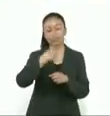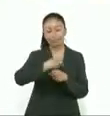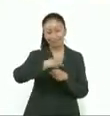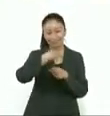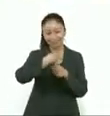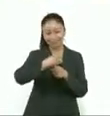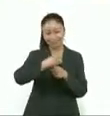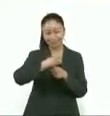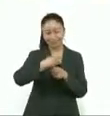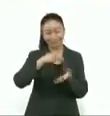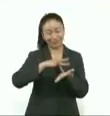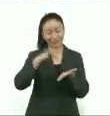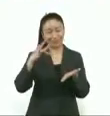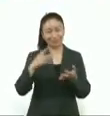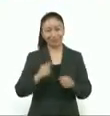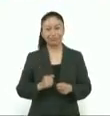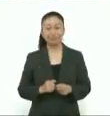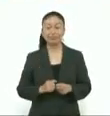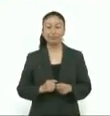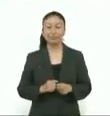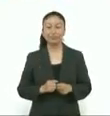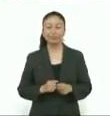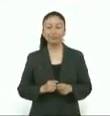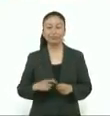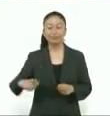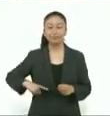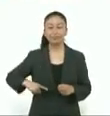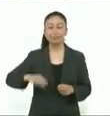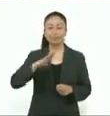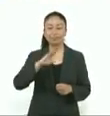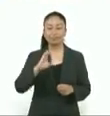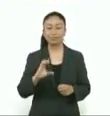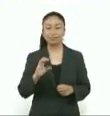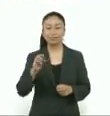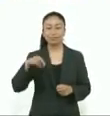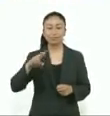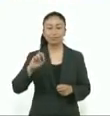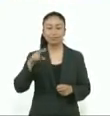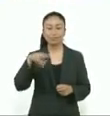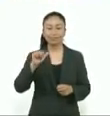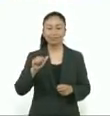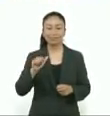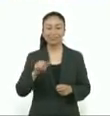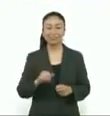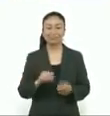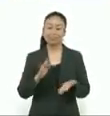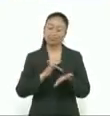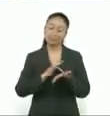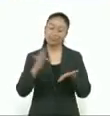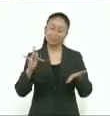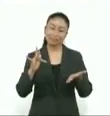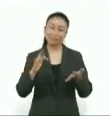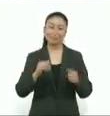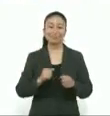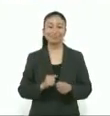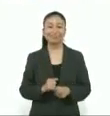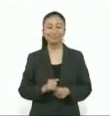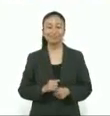evento. A la gobernadora de Baja California, Marina del Pilar Ávila. Gracias,